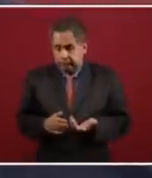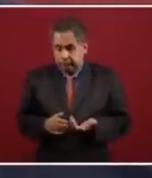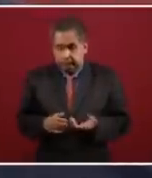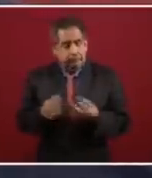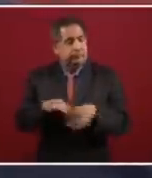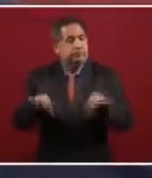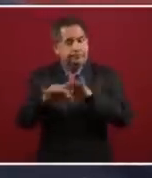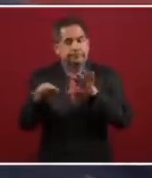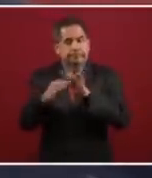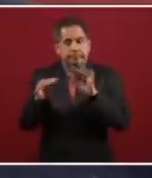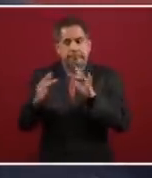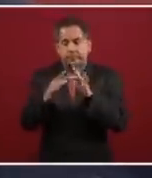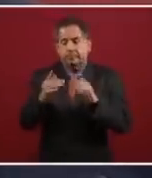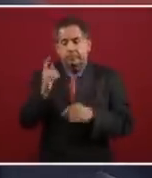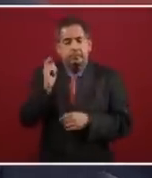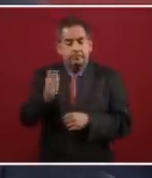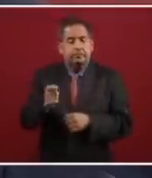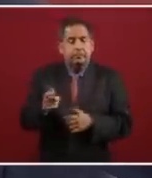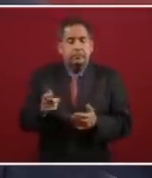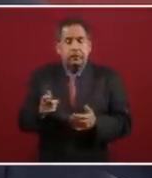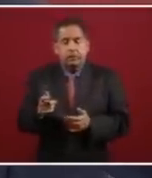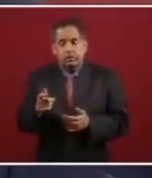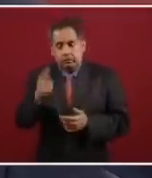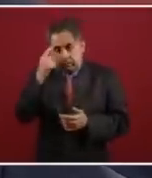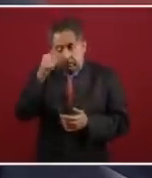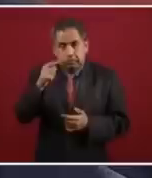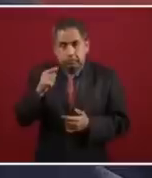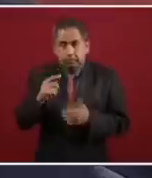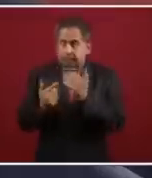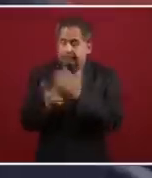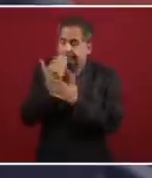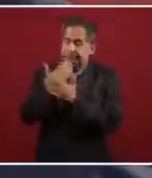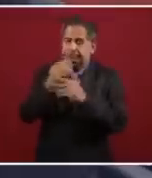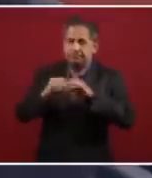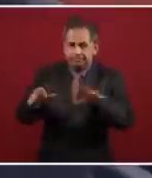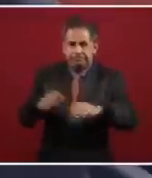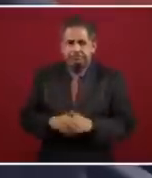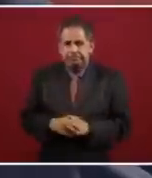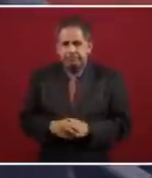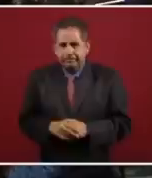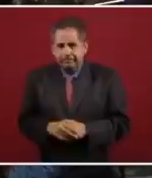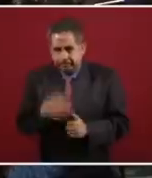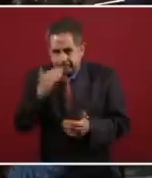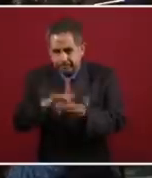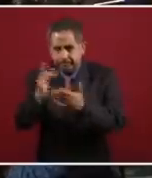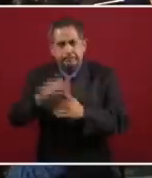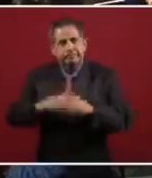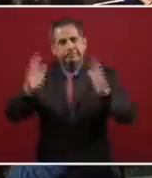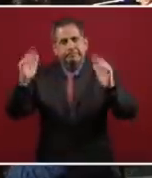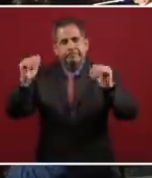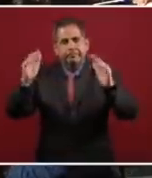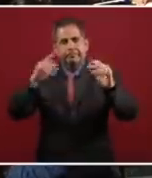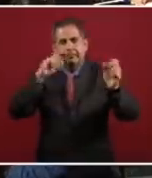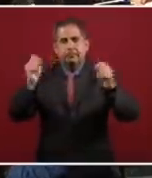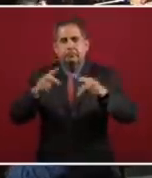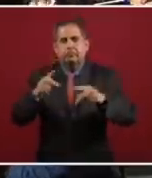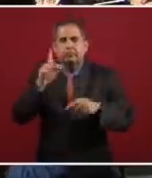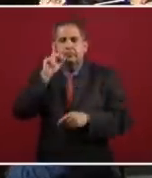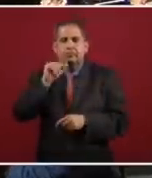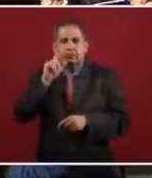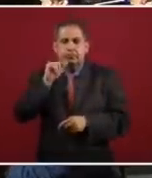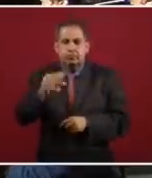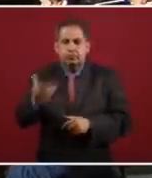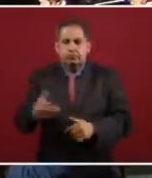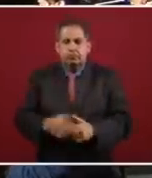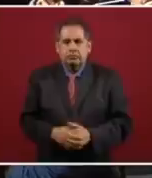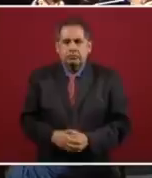la importancia que tienen las mañaneras. Claro, gracias, presidente. Bueno, ya, entonces nos quedamos para mañana. La